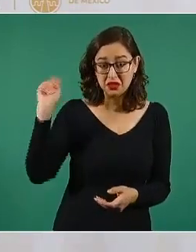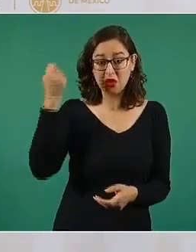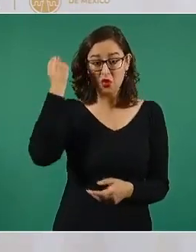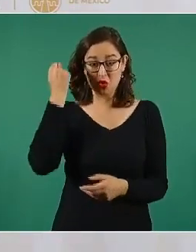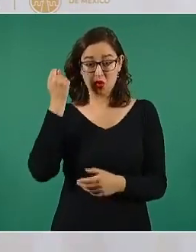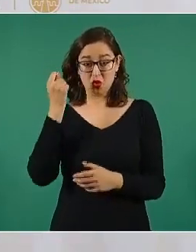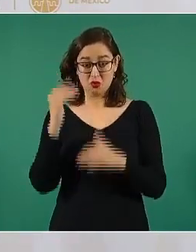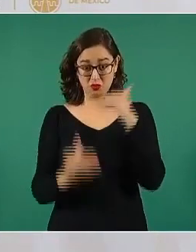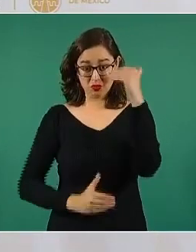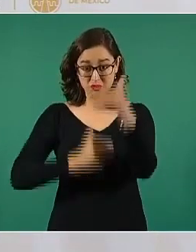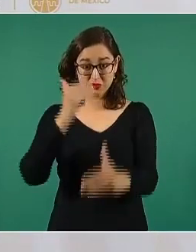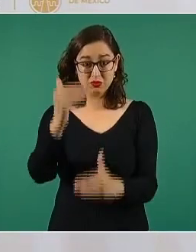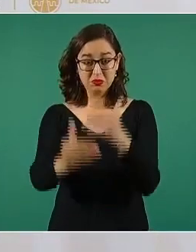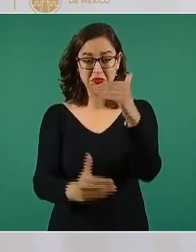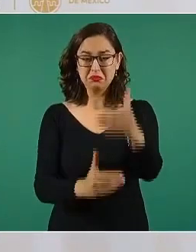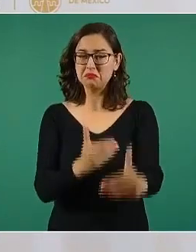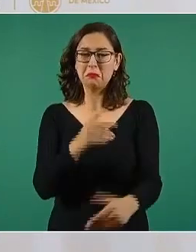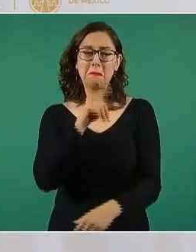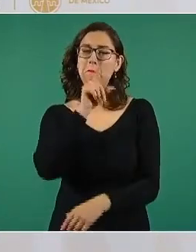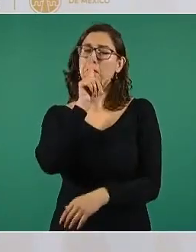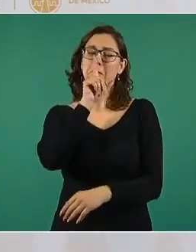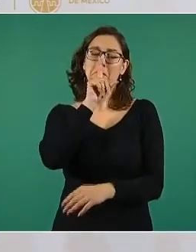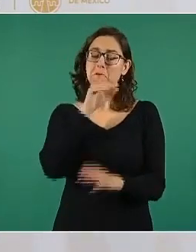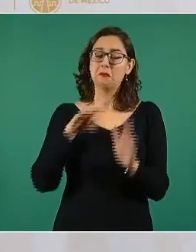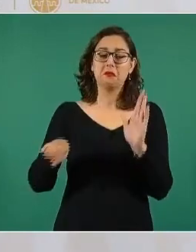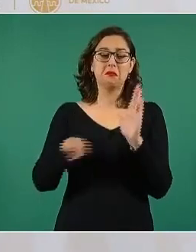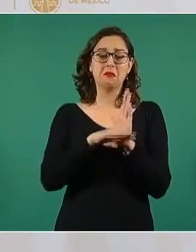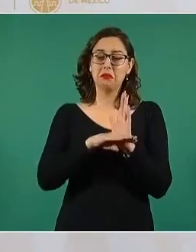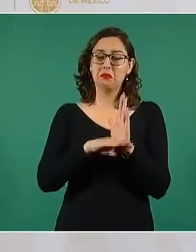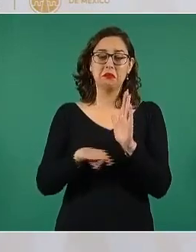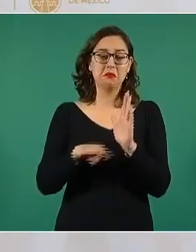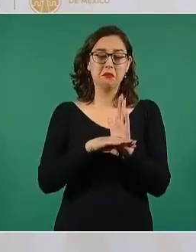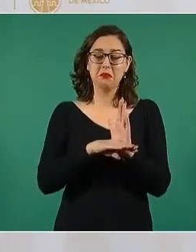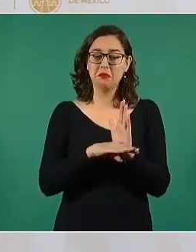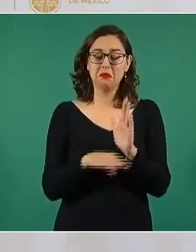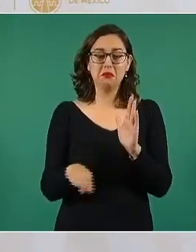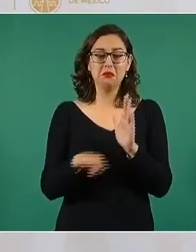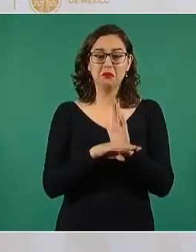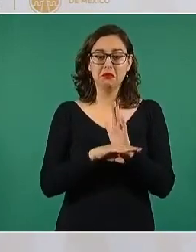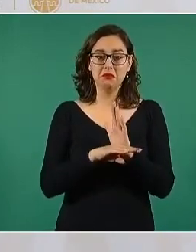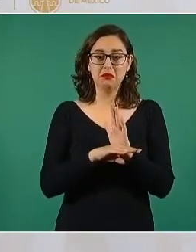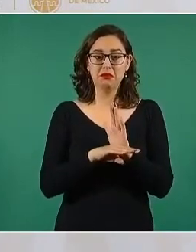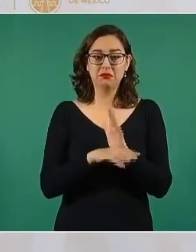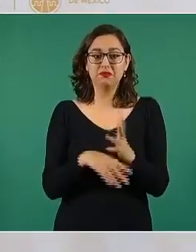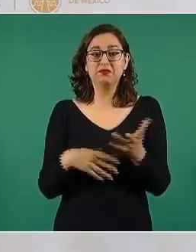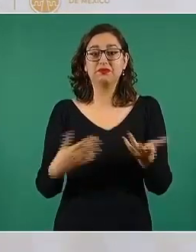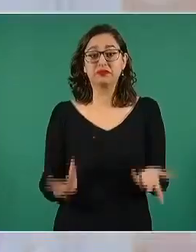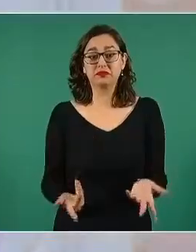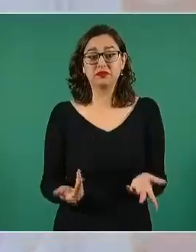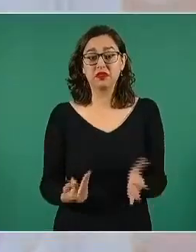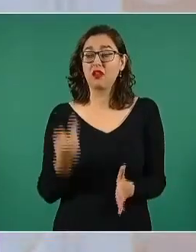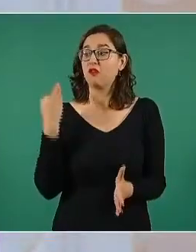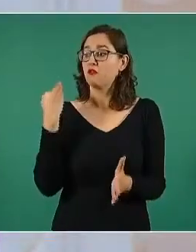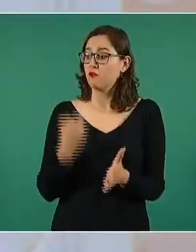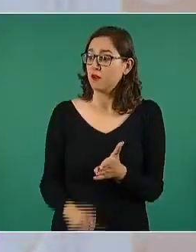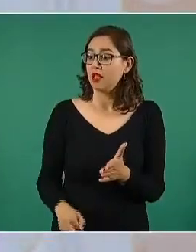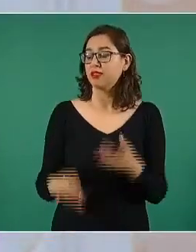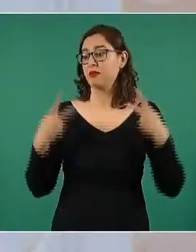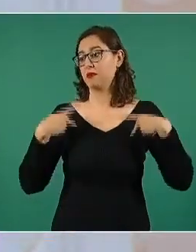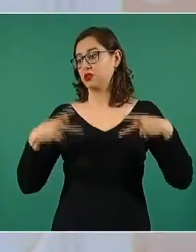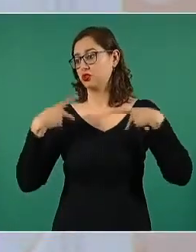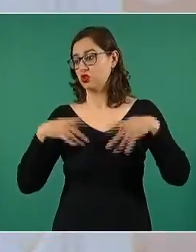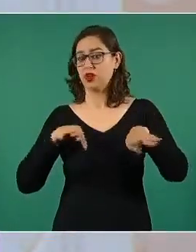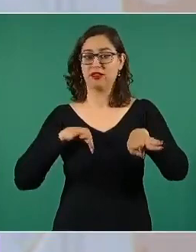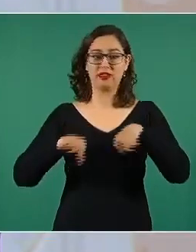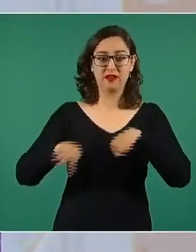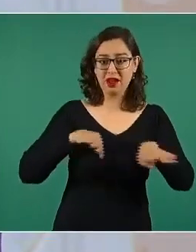tecnológicos y siempre se padeció de la llamada falta de brazos.